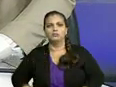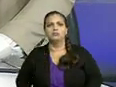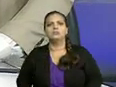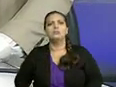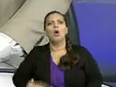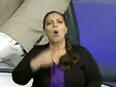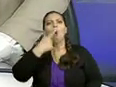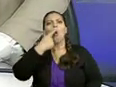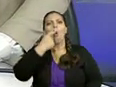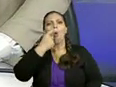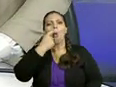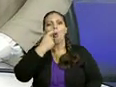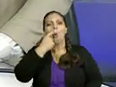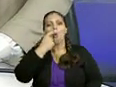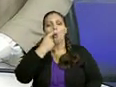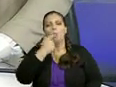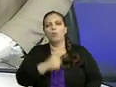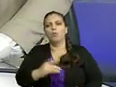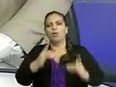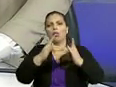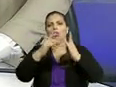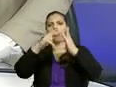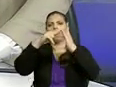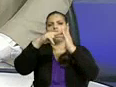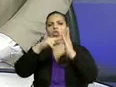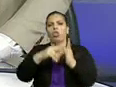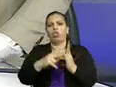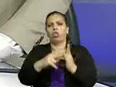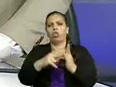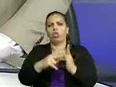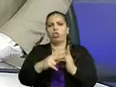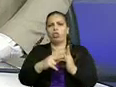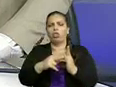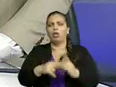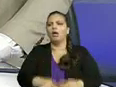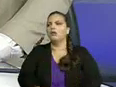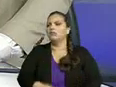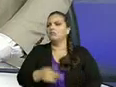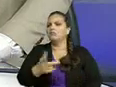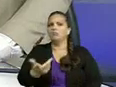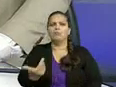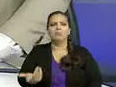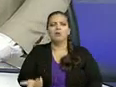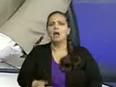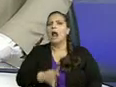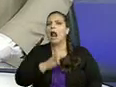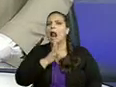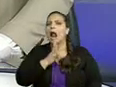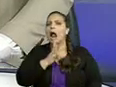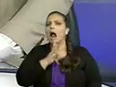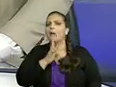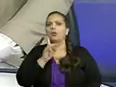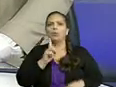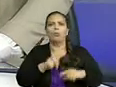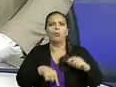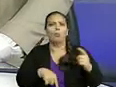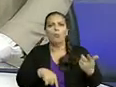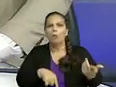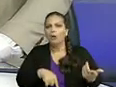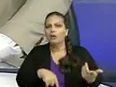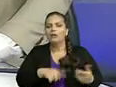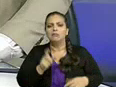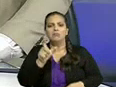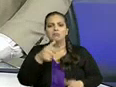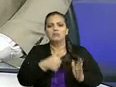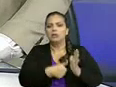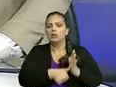pierna izquierda. El ciudadano carece de documentos de identidad y presenta problemas de lenguaje para comunicarse, por lo que el personal de